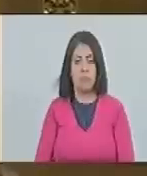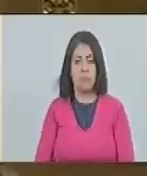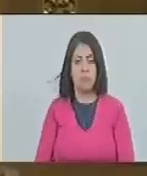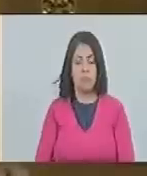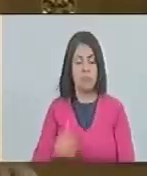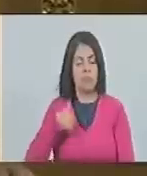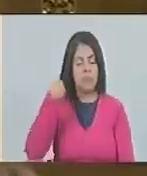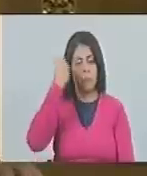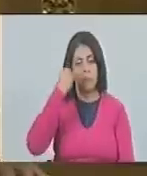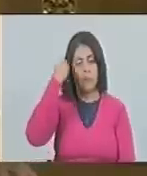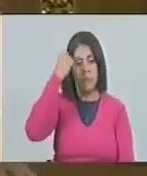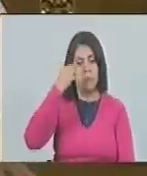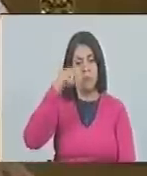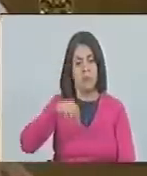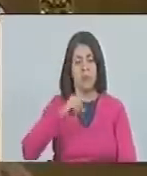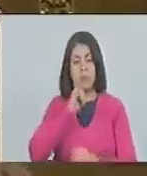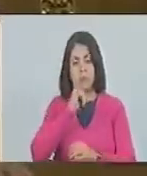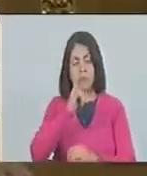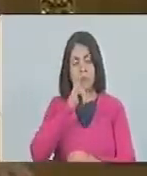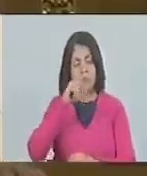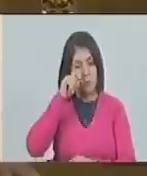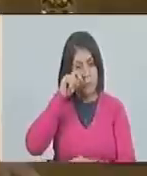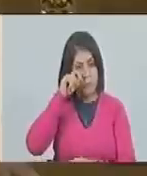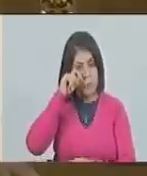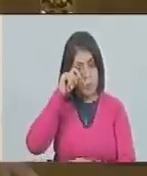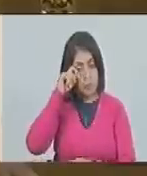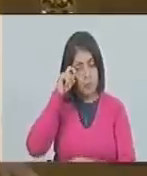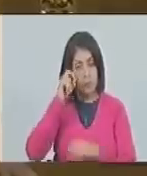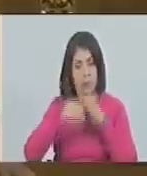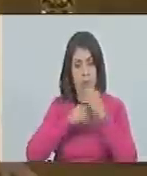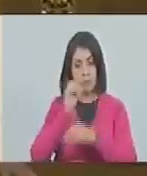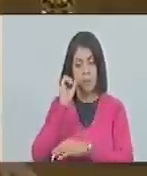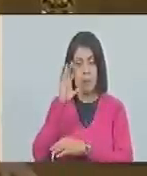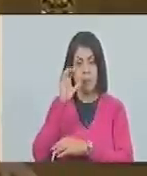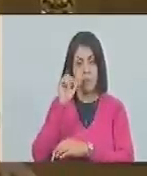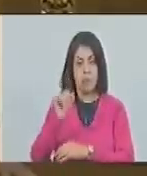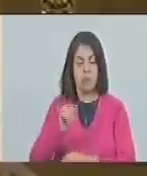Yo pienso que esta declaración que hizo la Asamblea